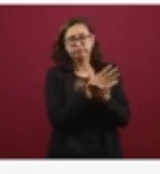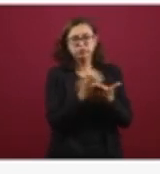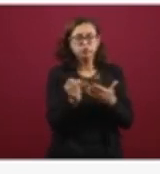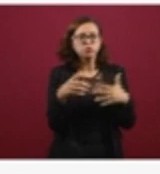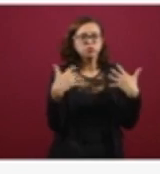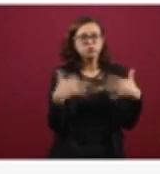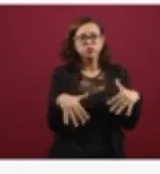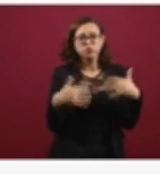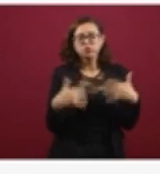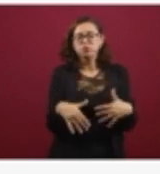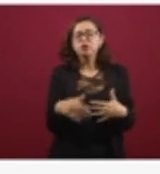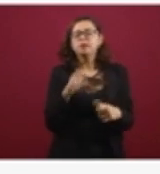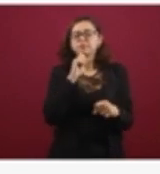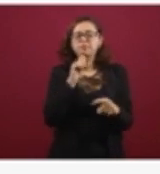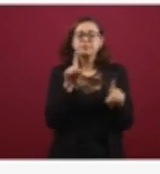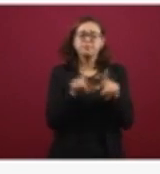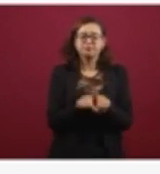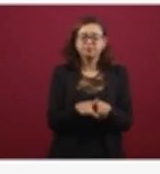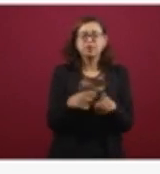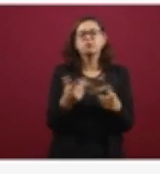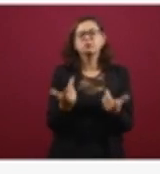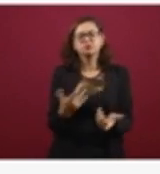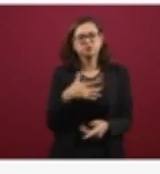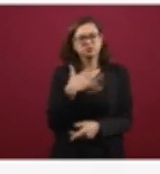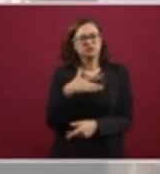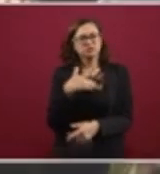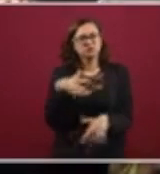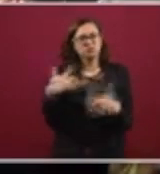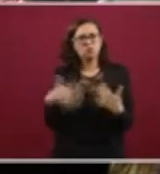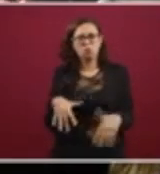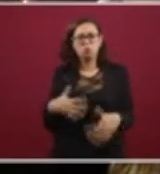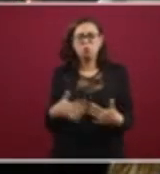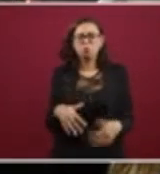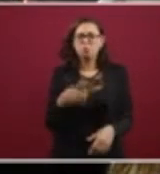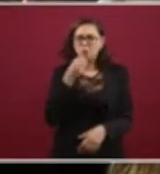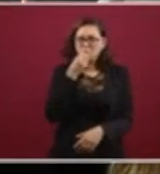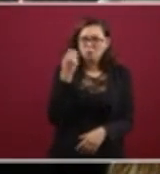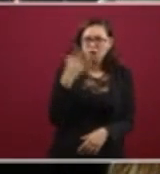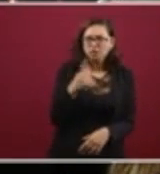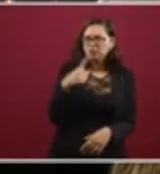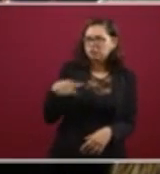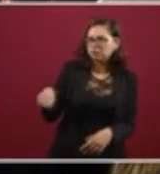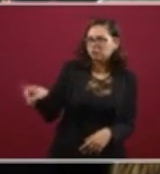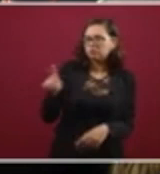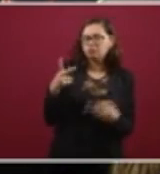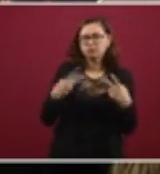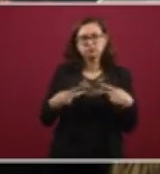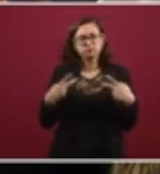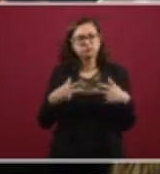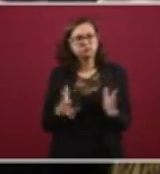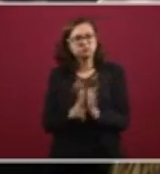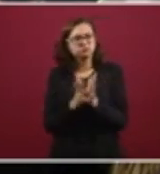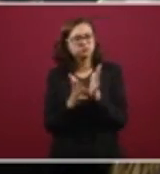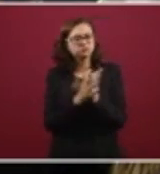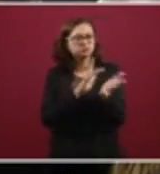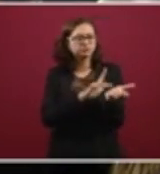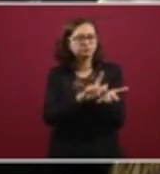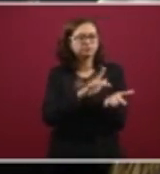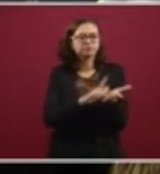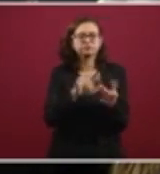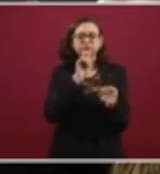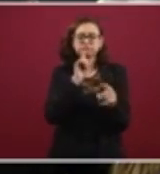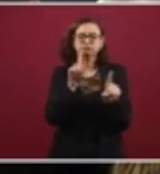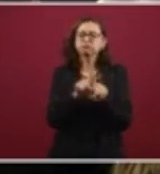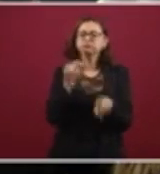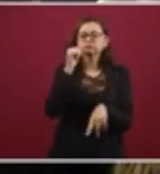contando con la participación, la solidaridad de la ciudadanía de forma constante, pero también ayer contamos con la presencia de